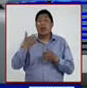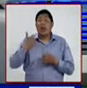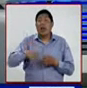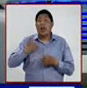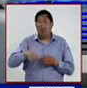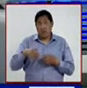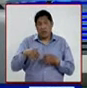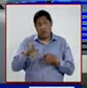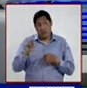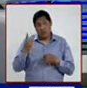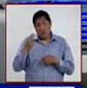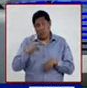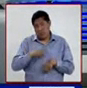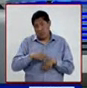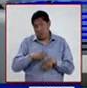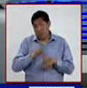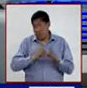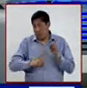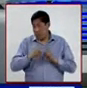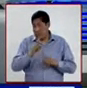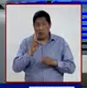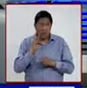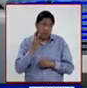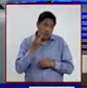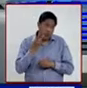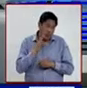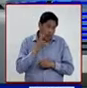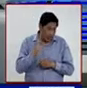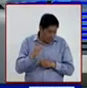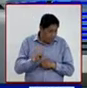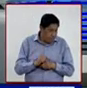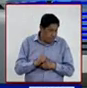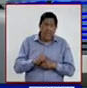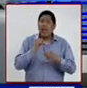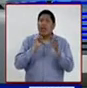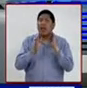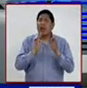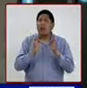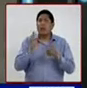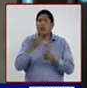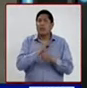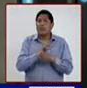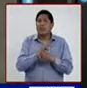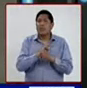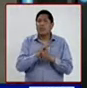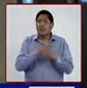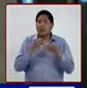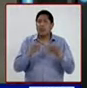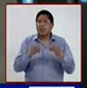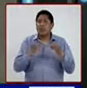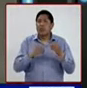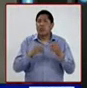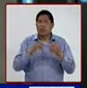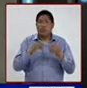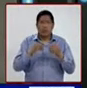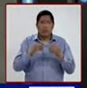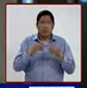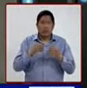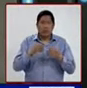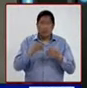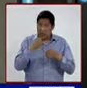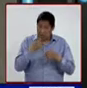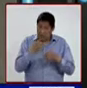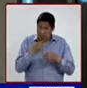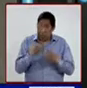Argentina también, y no solo la papa, también algunas verduras, legumbres. Bueno, a ver, hemos hablado con el viceministro de Comercio Interior, y